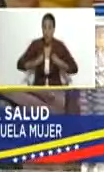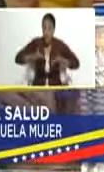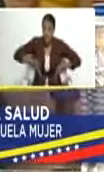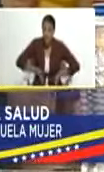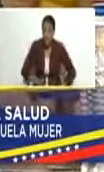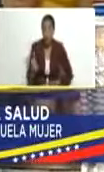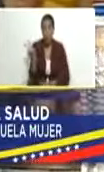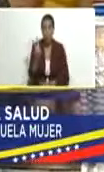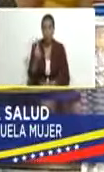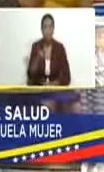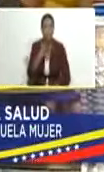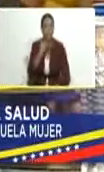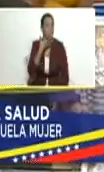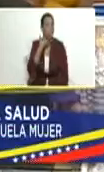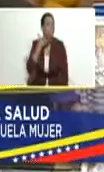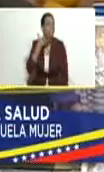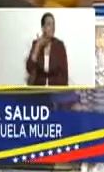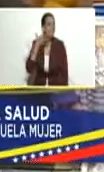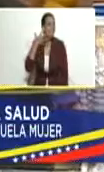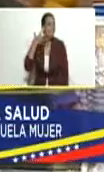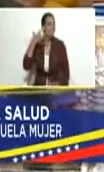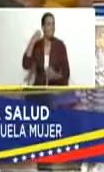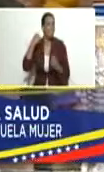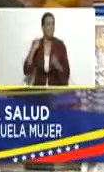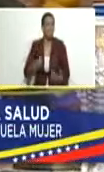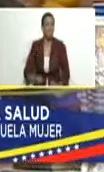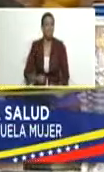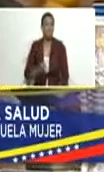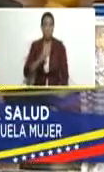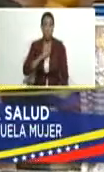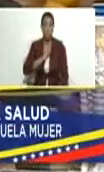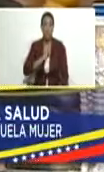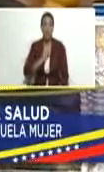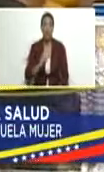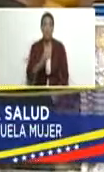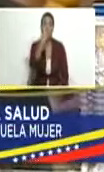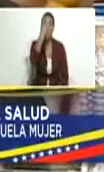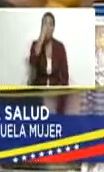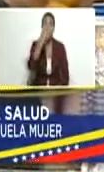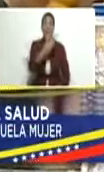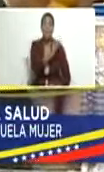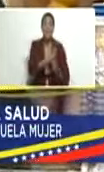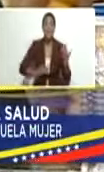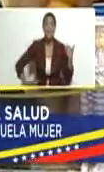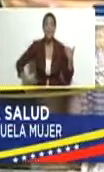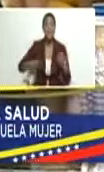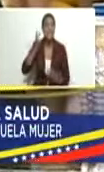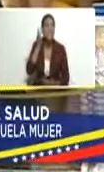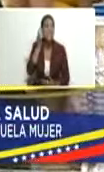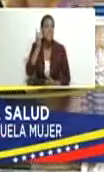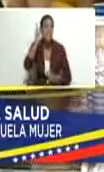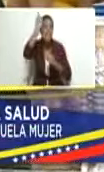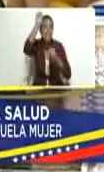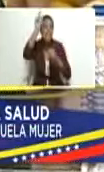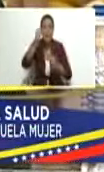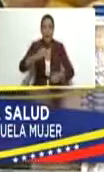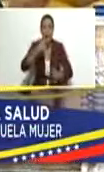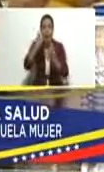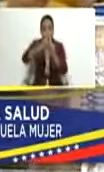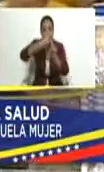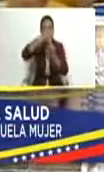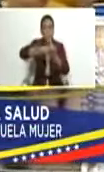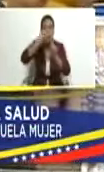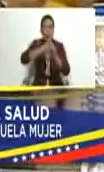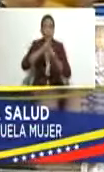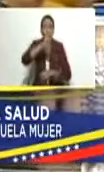que sentirnos bien orgullosas porque nosotros tuvimos aquí el primer presidente feminista, que fue el comandante Chávez,